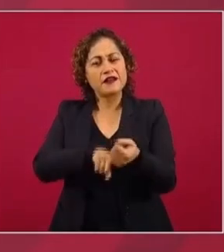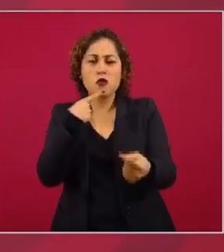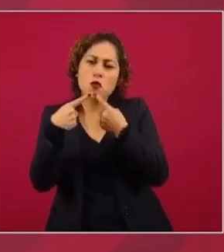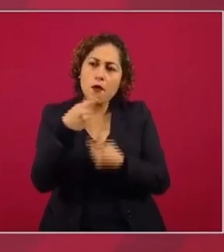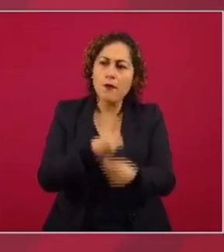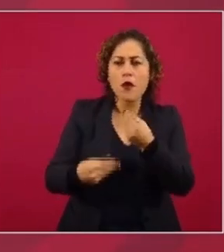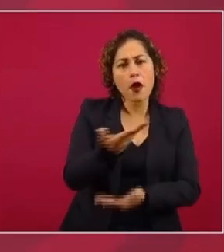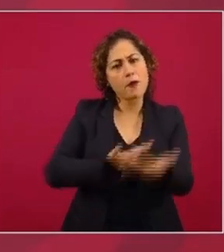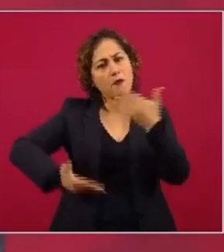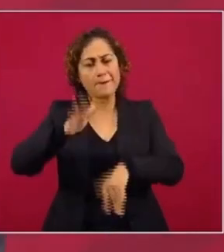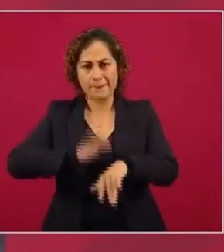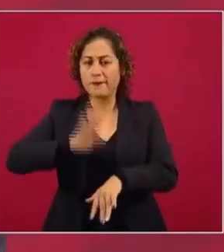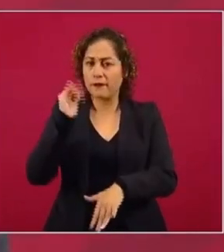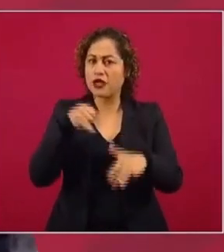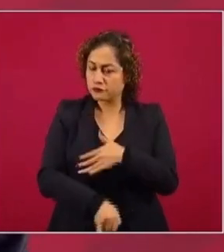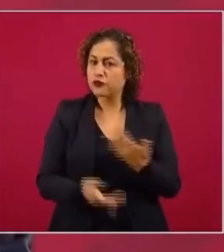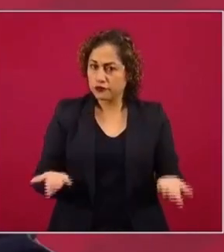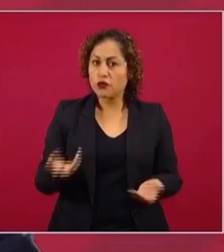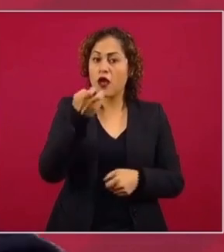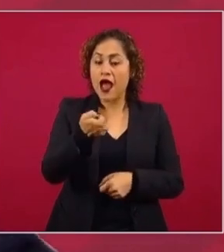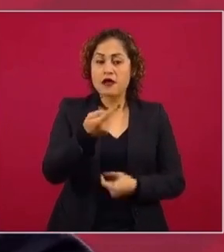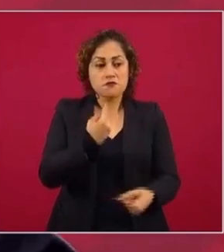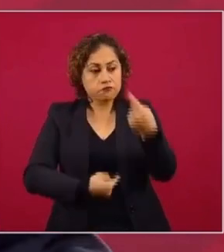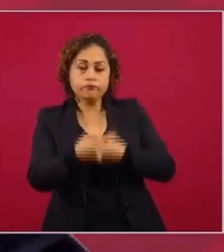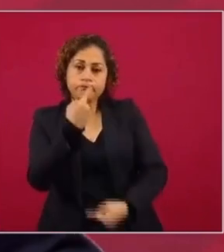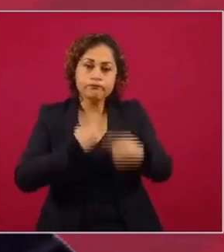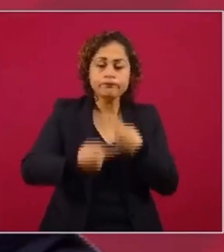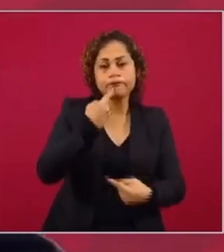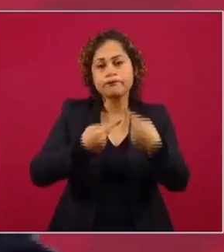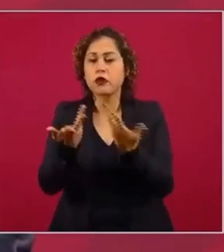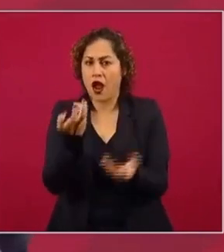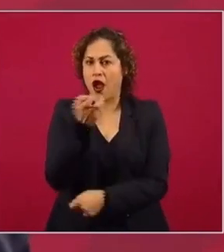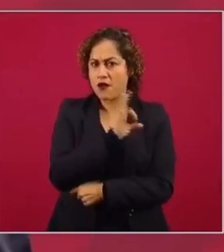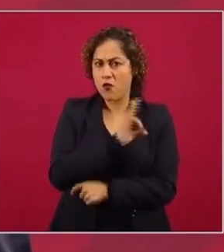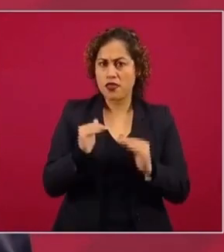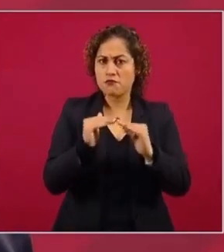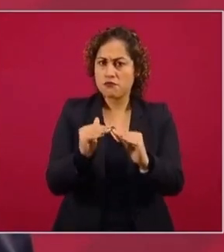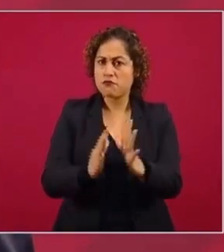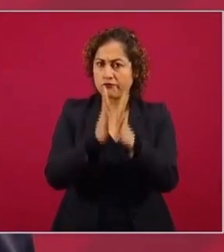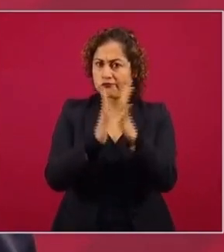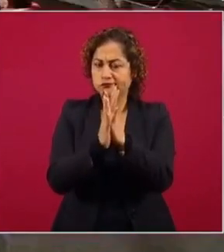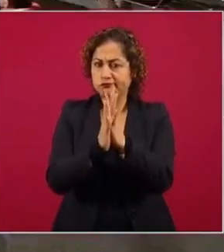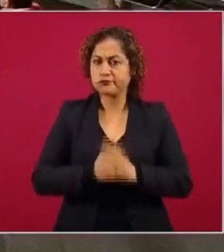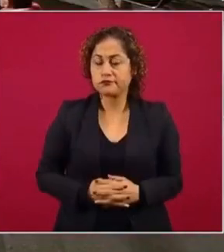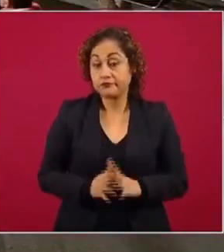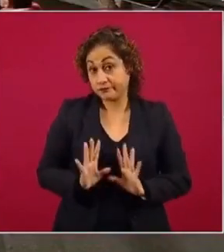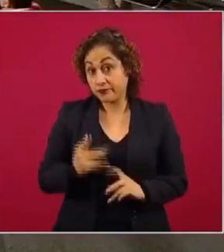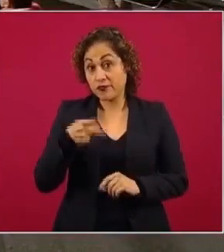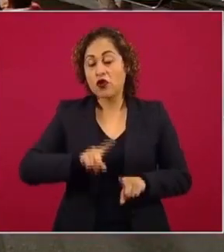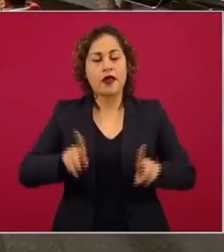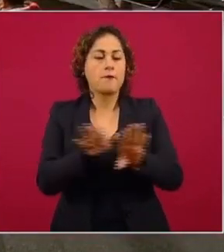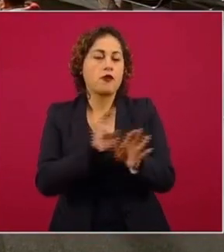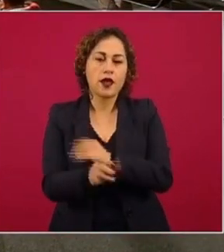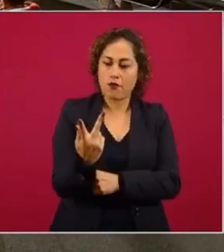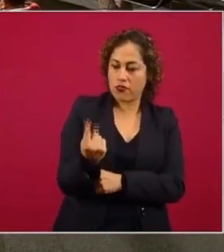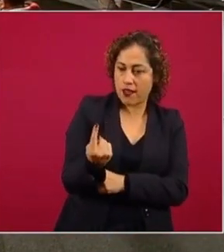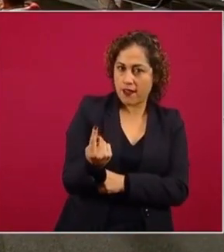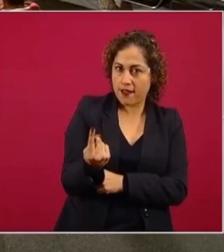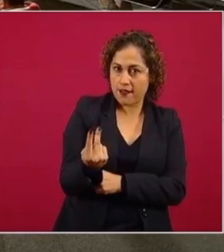¿no? Ahí hay mensajes de ida y vuelta, ahí está más parejo. En cambio, un noticiero de